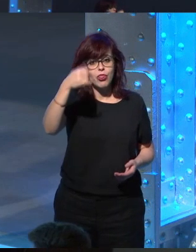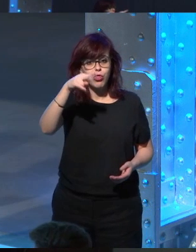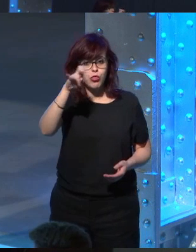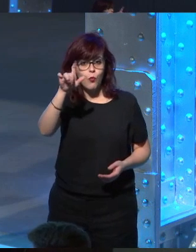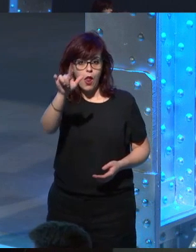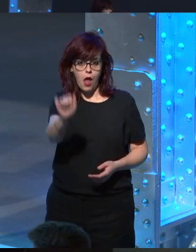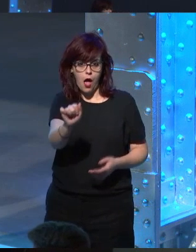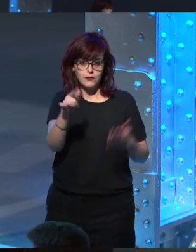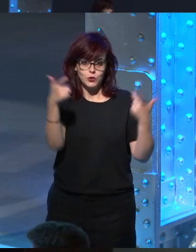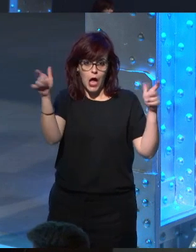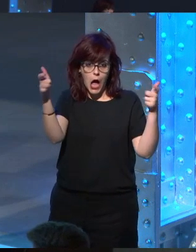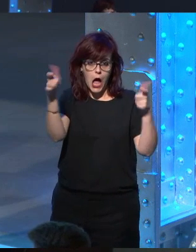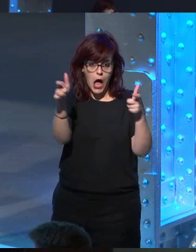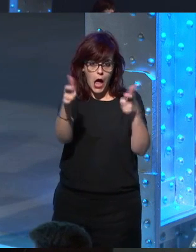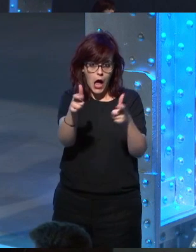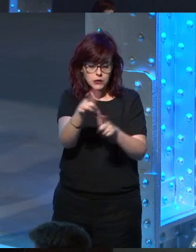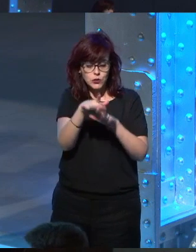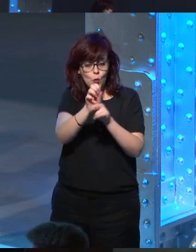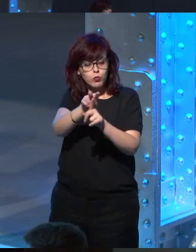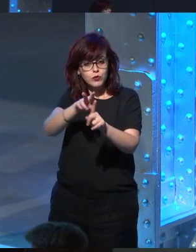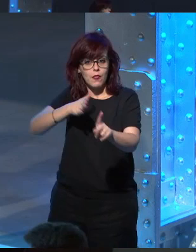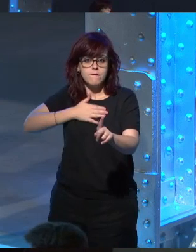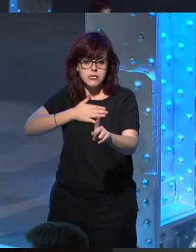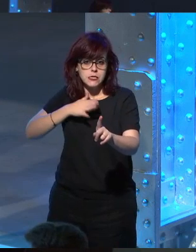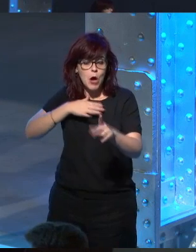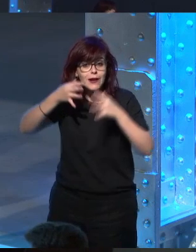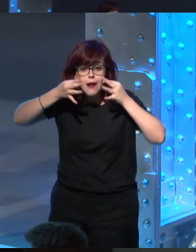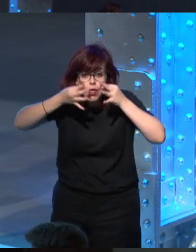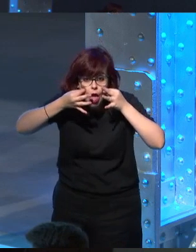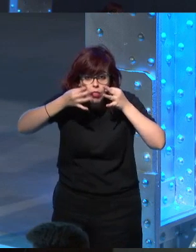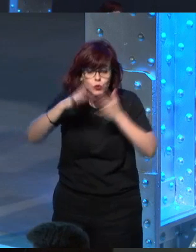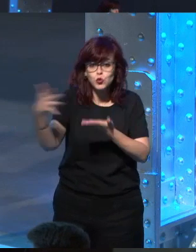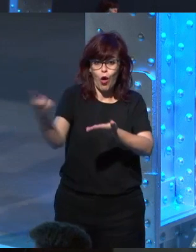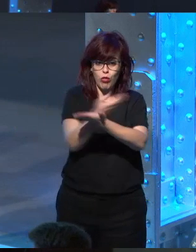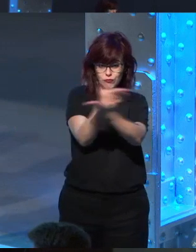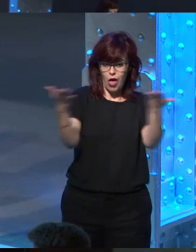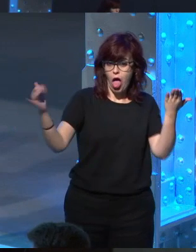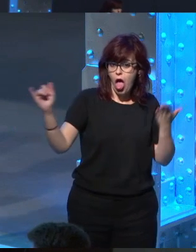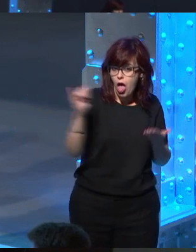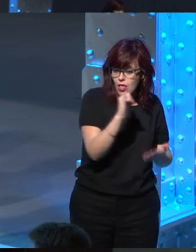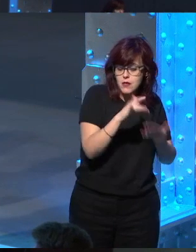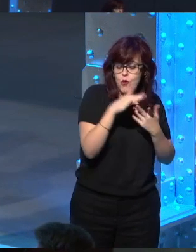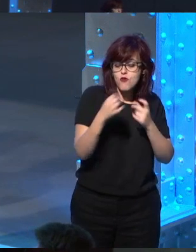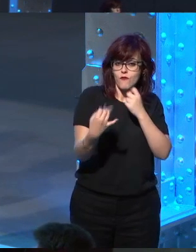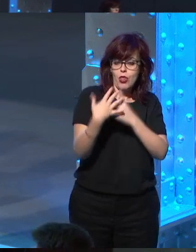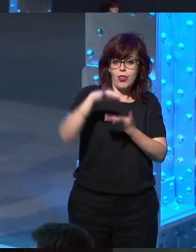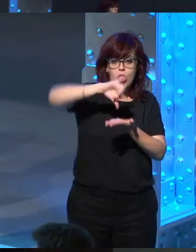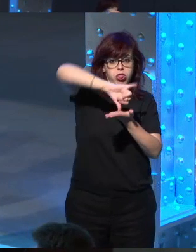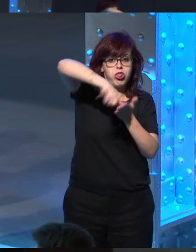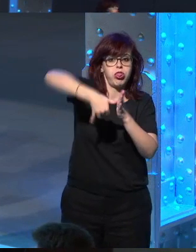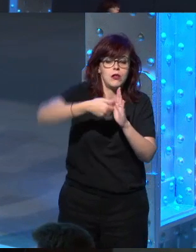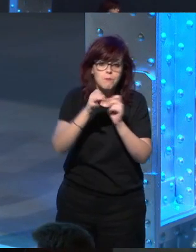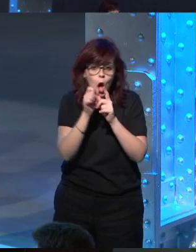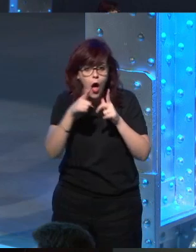mucho sesgo. O sea, tenemos una visión distorsionada de la realidad. Todos aquí la tenemos. Entonces, ¿es difícil alejarse de